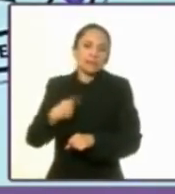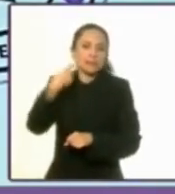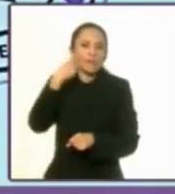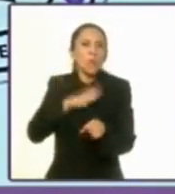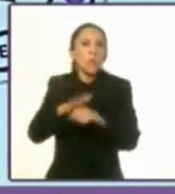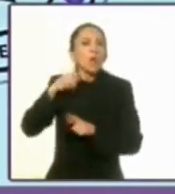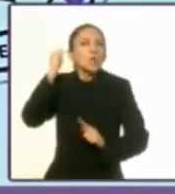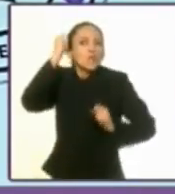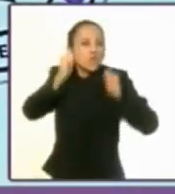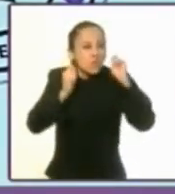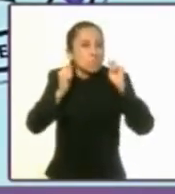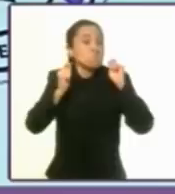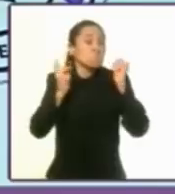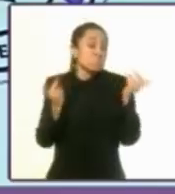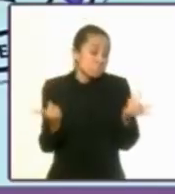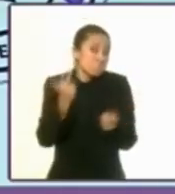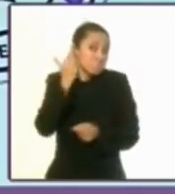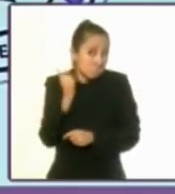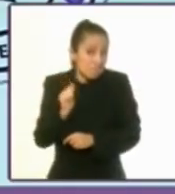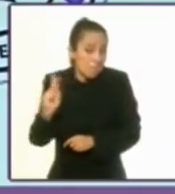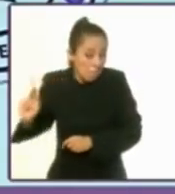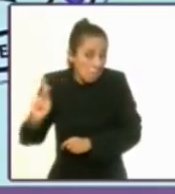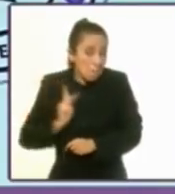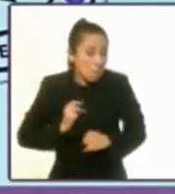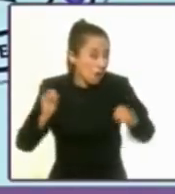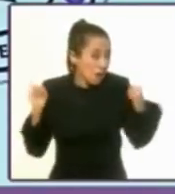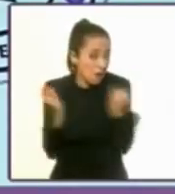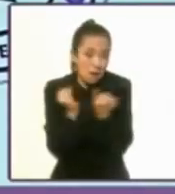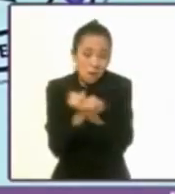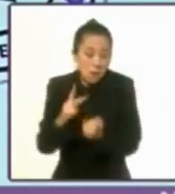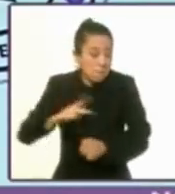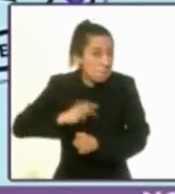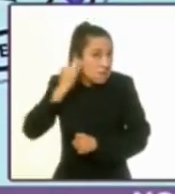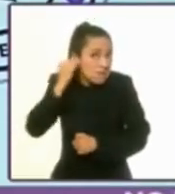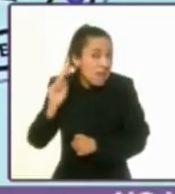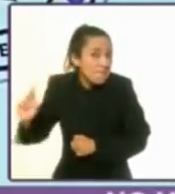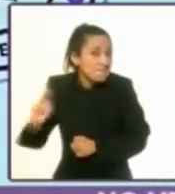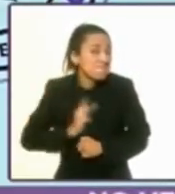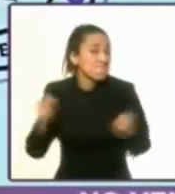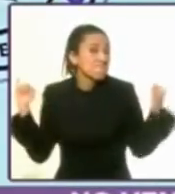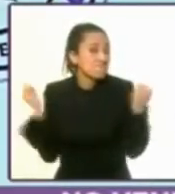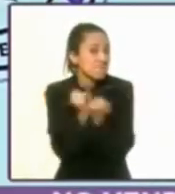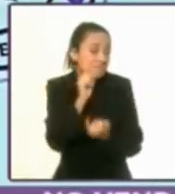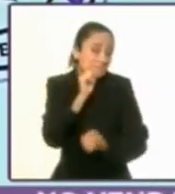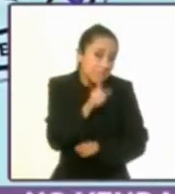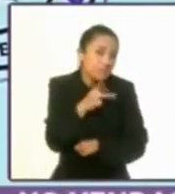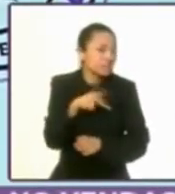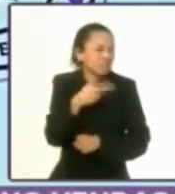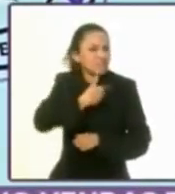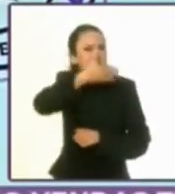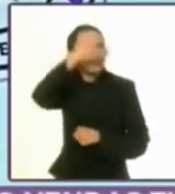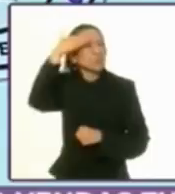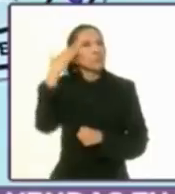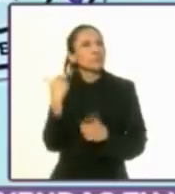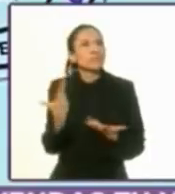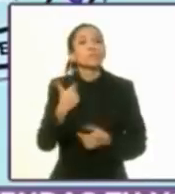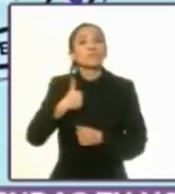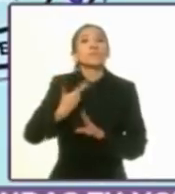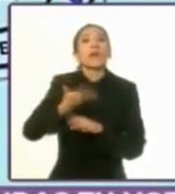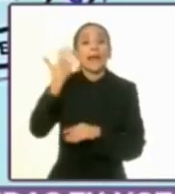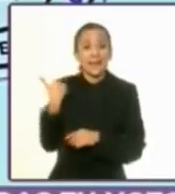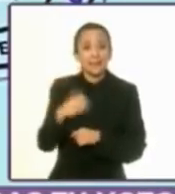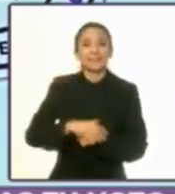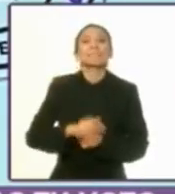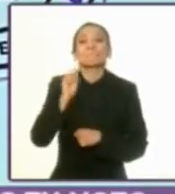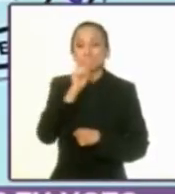se parece tanto a la mía no sé la verdad es que desde que yo presenté mis cinco caballos